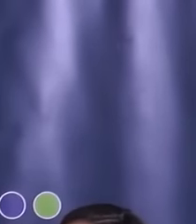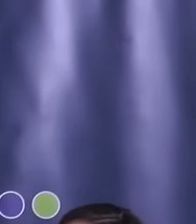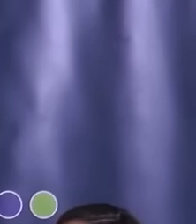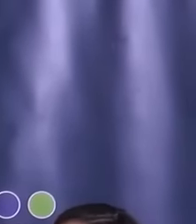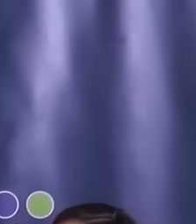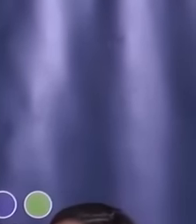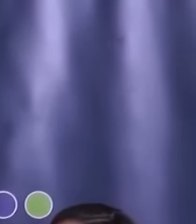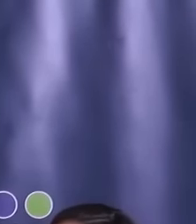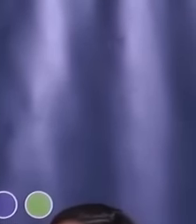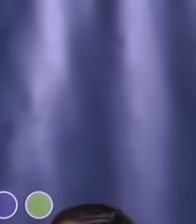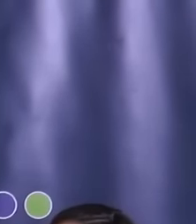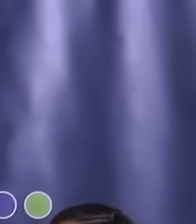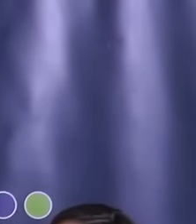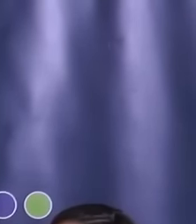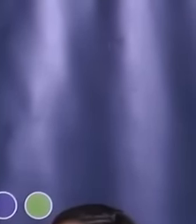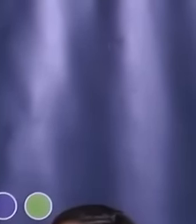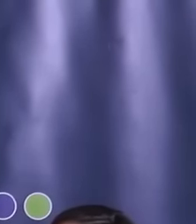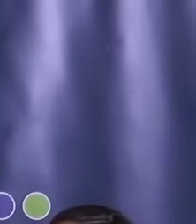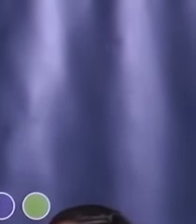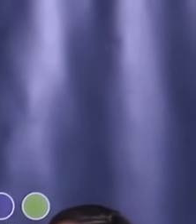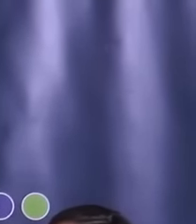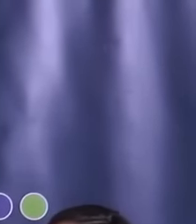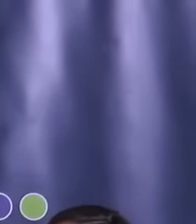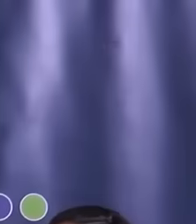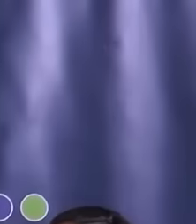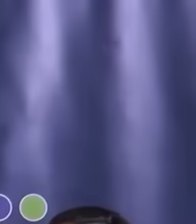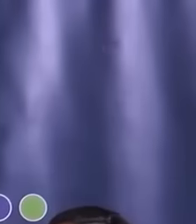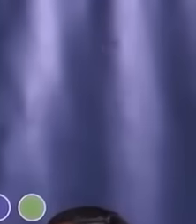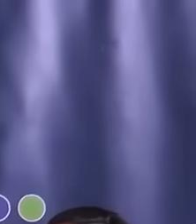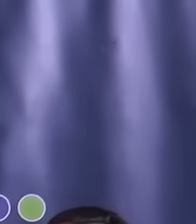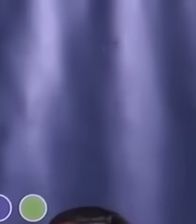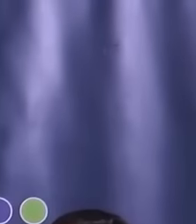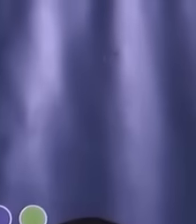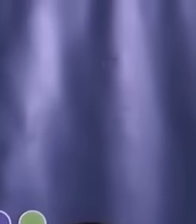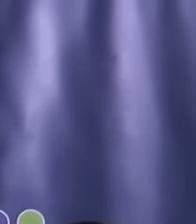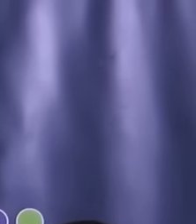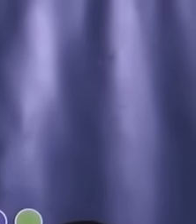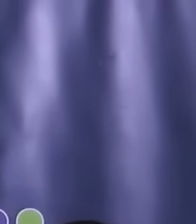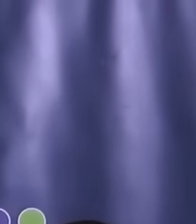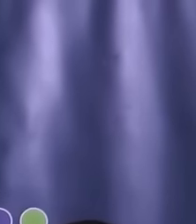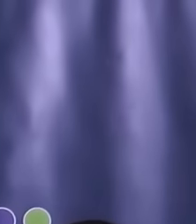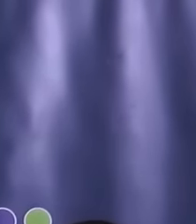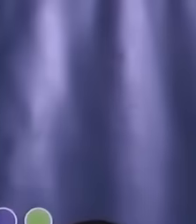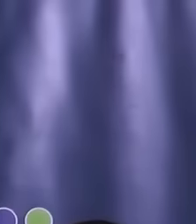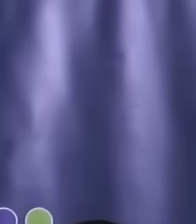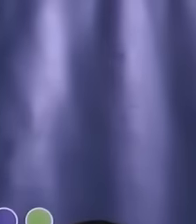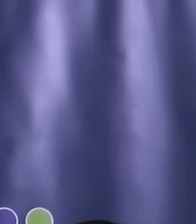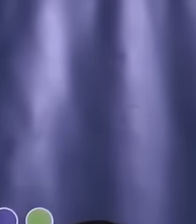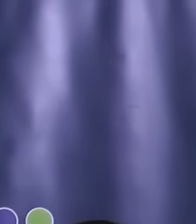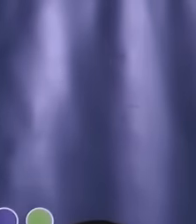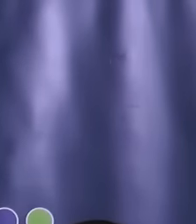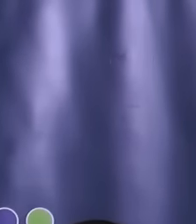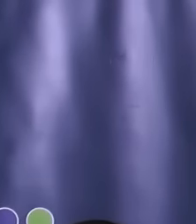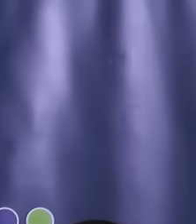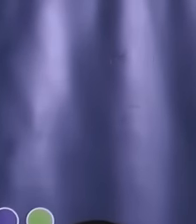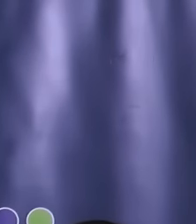más o va a sacar un escaño más lo dicen además como si fuera algo trascendental pero tener claro que no lo es no